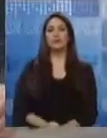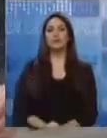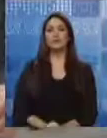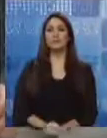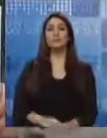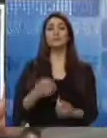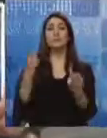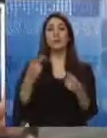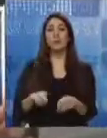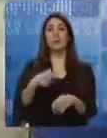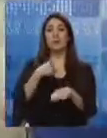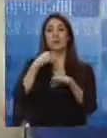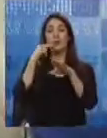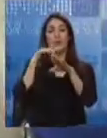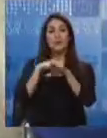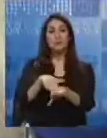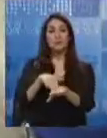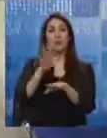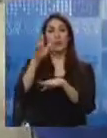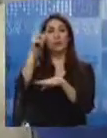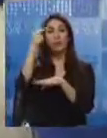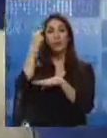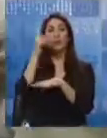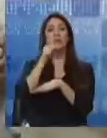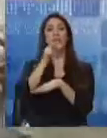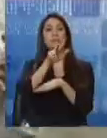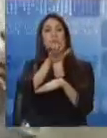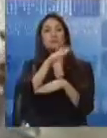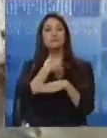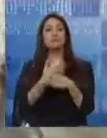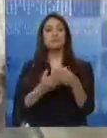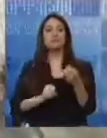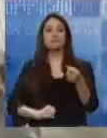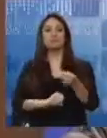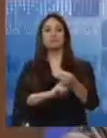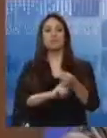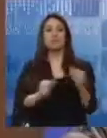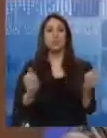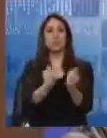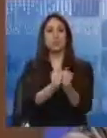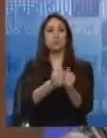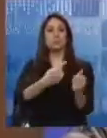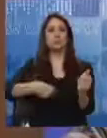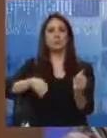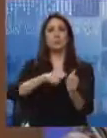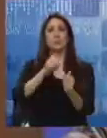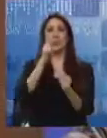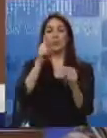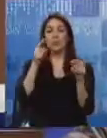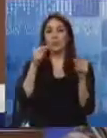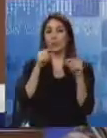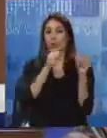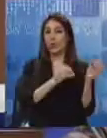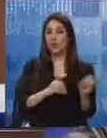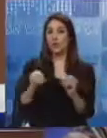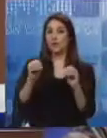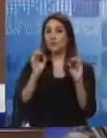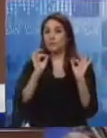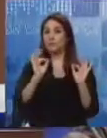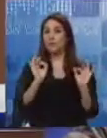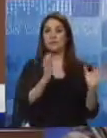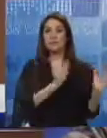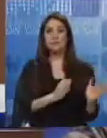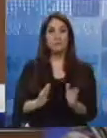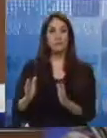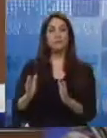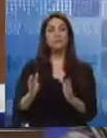Aseguran además que respaldarán el plan de gobierno que presente Alianza País y piden unidad. Porque un pueblo organizado es